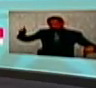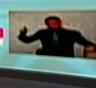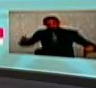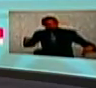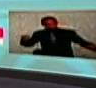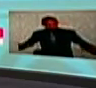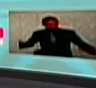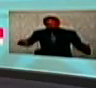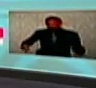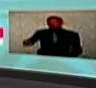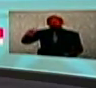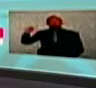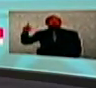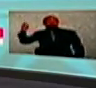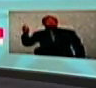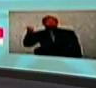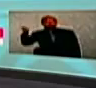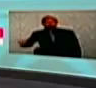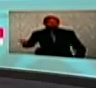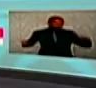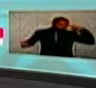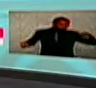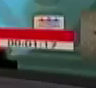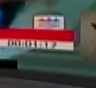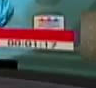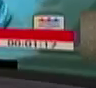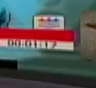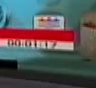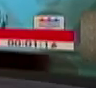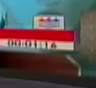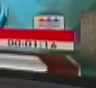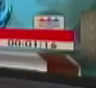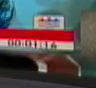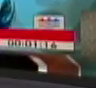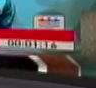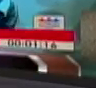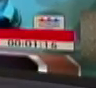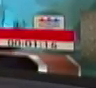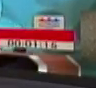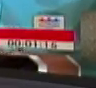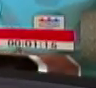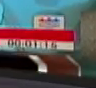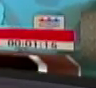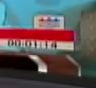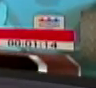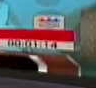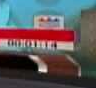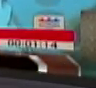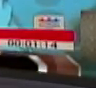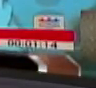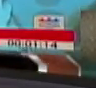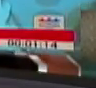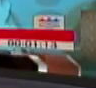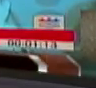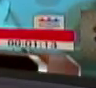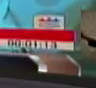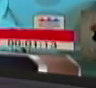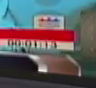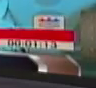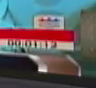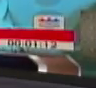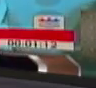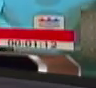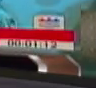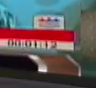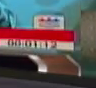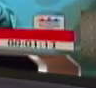Ante la ofensa y la ocurrencia, la propuesta. Así se mantuvo a lo largo de buena parte de las tres horas,